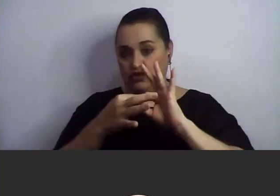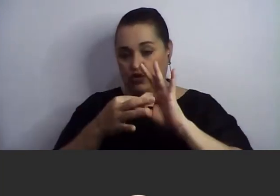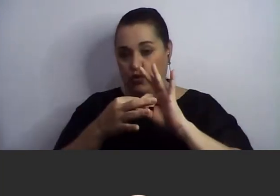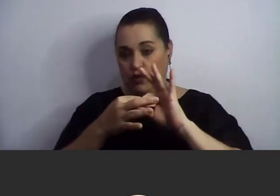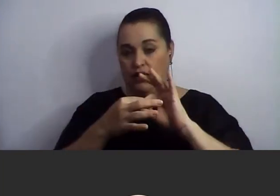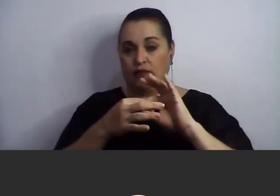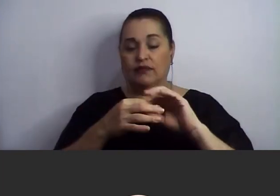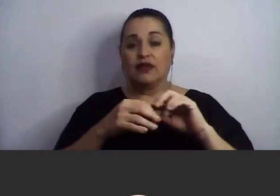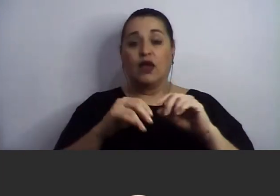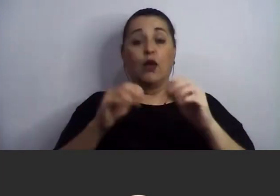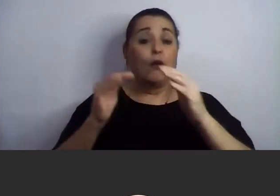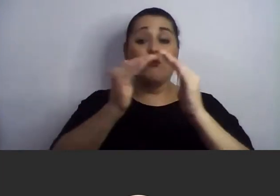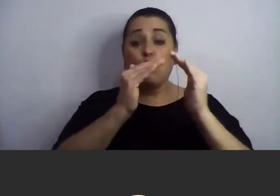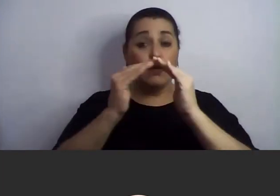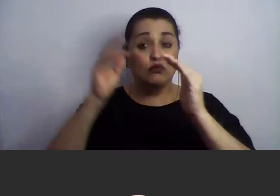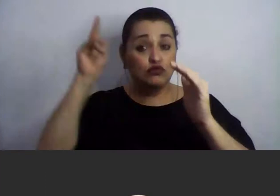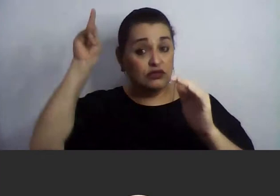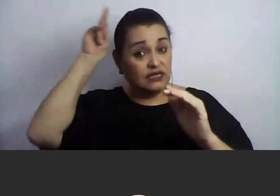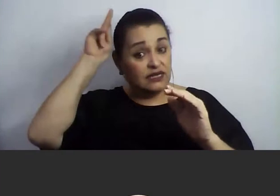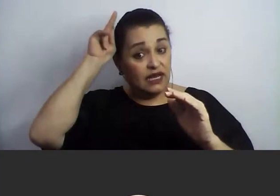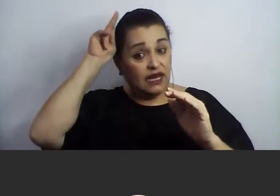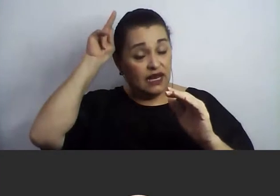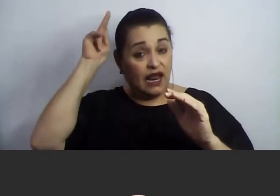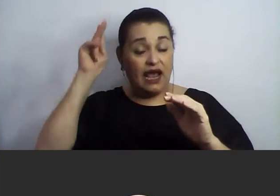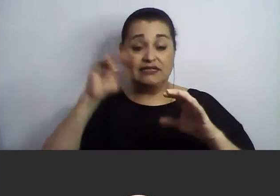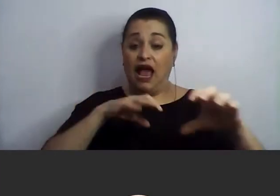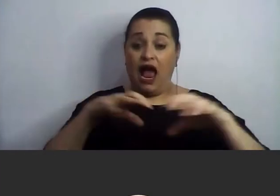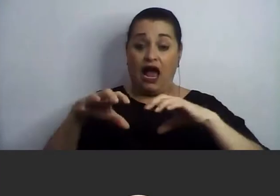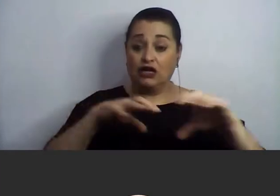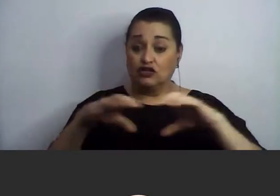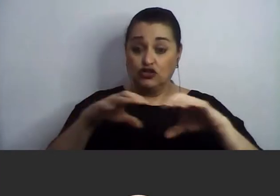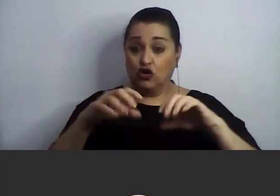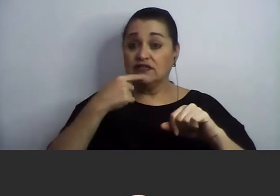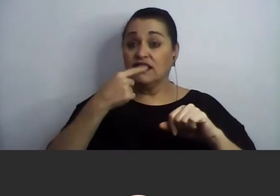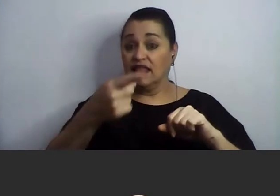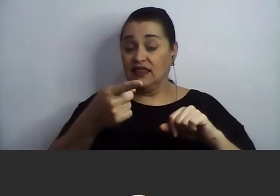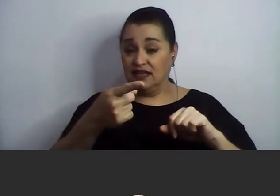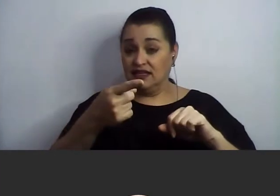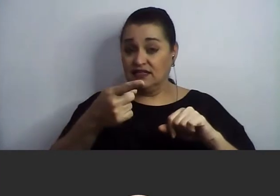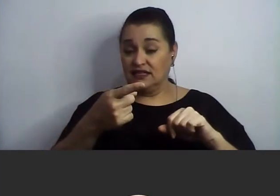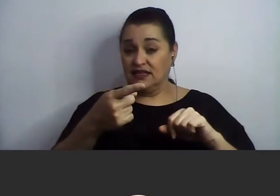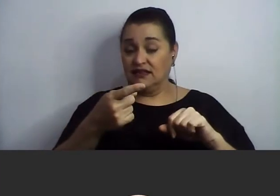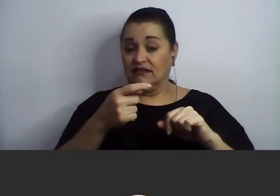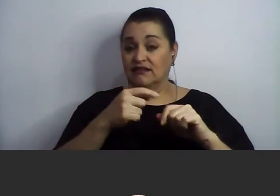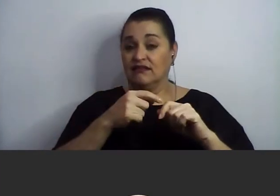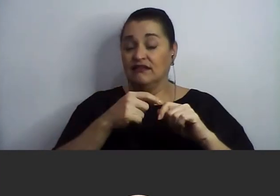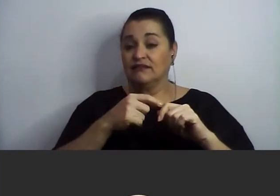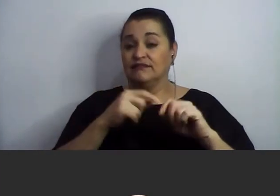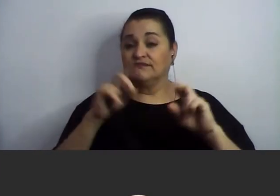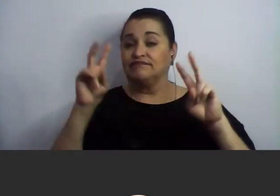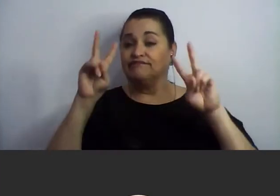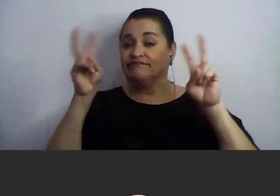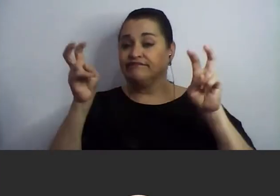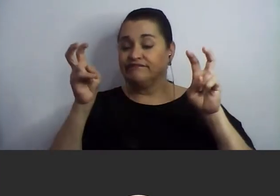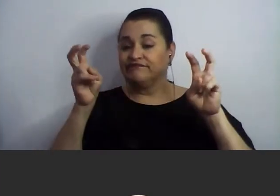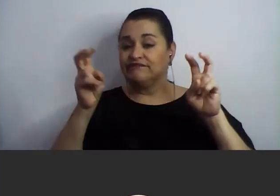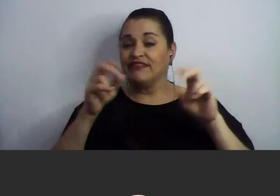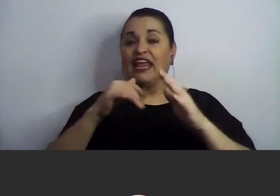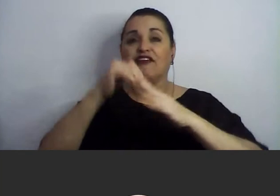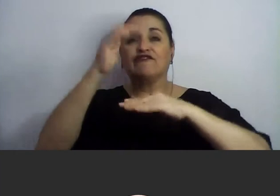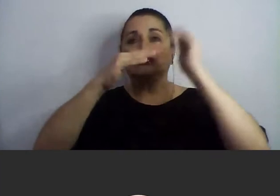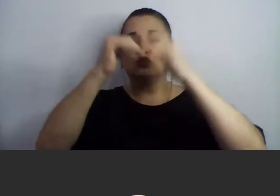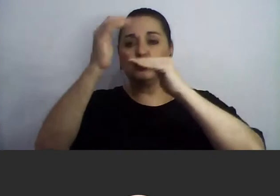de los pueblos indígenas las acciones que mencionan sobre todo son de infraestructura